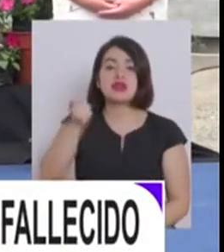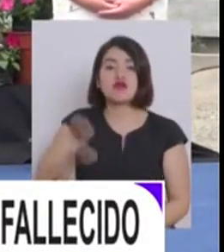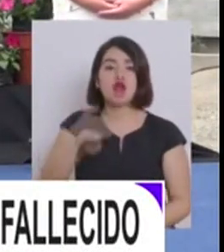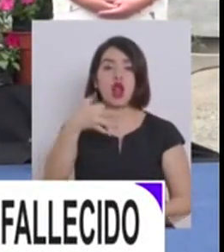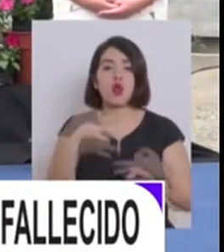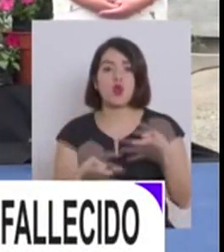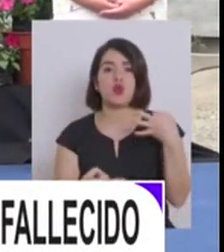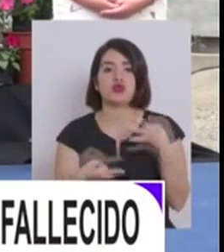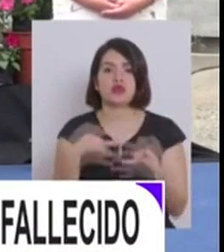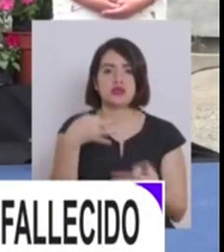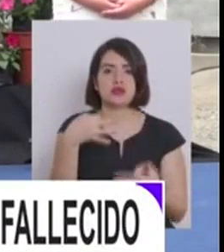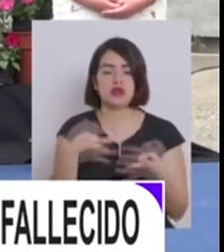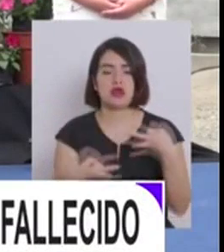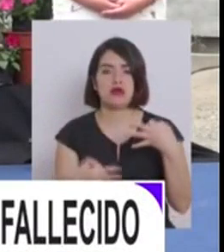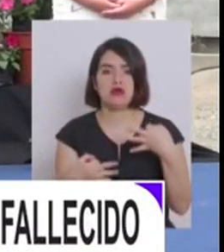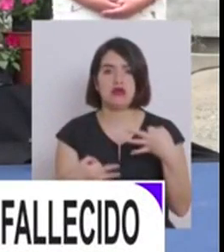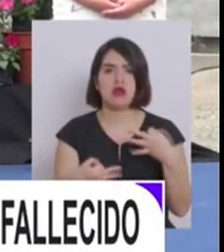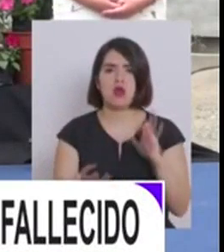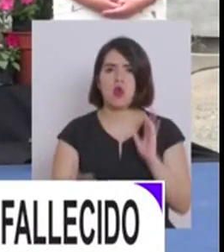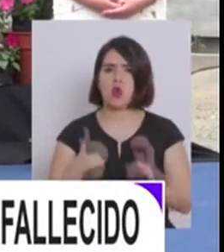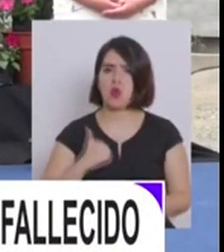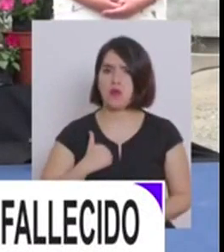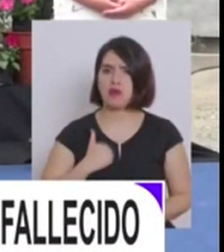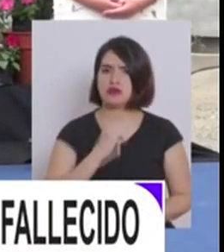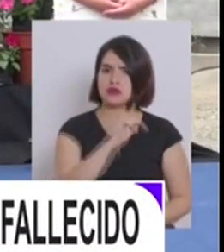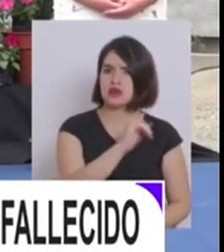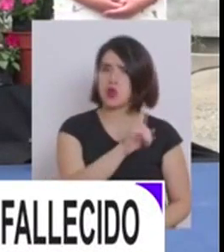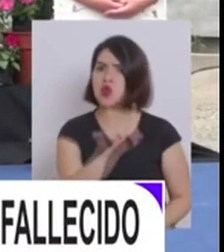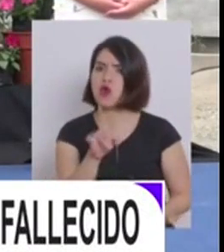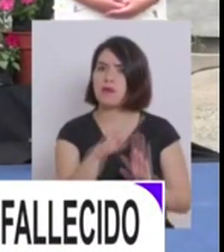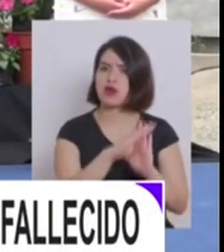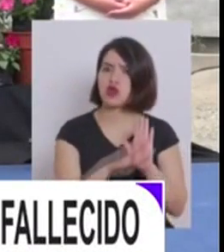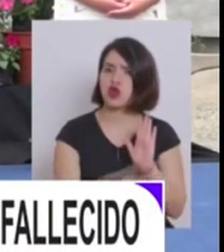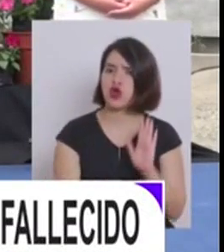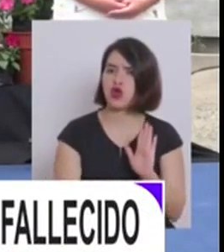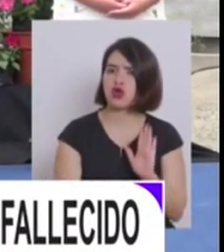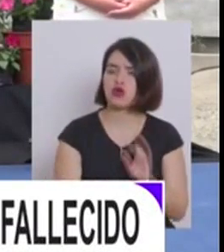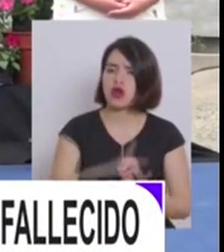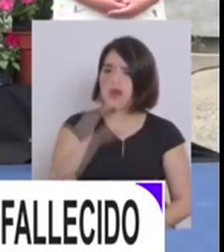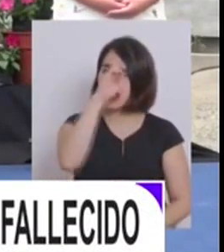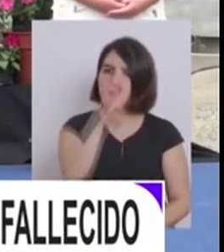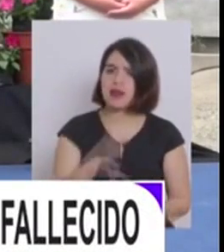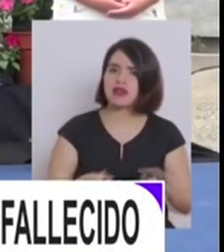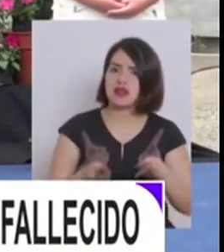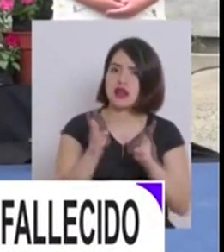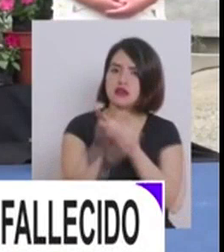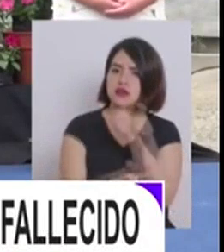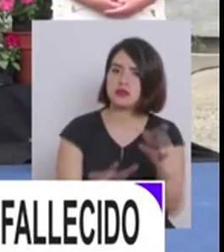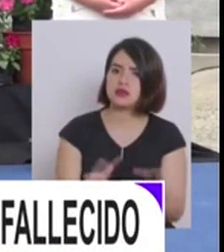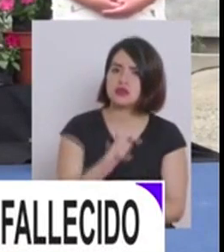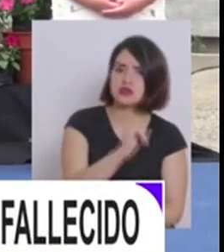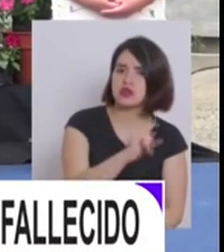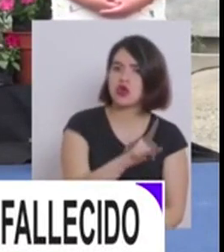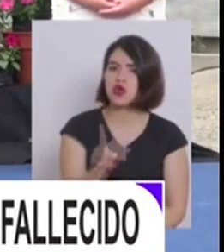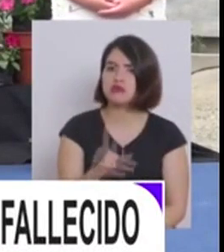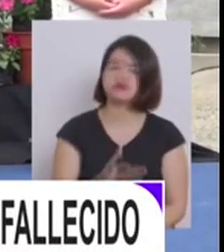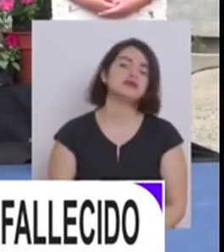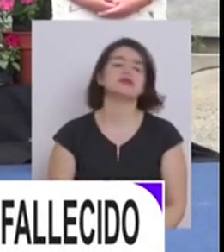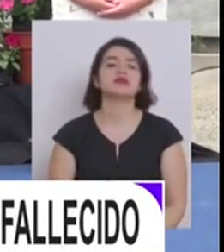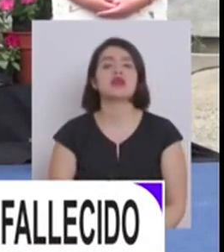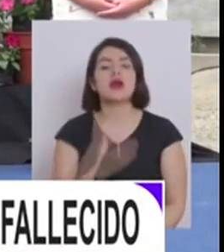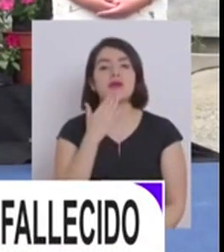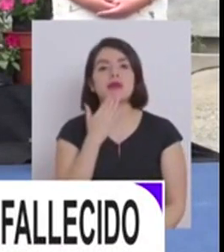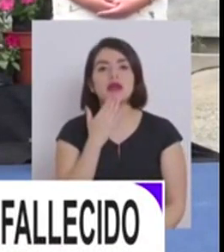justicia para que juzguen si se cumplieron los protocolos, si se respetaron los derechos de las personas. Pero hay una cosa que es